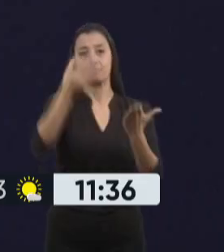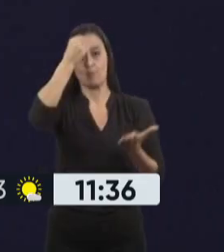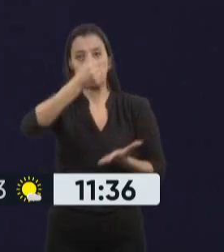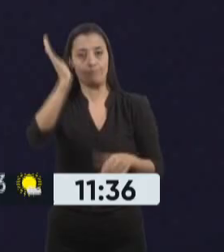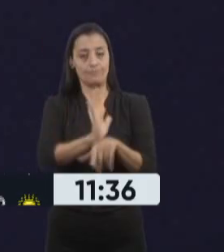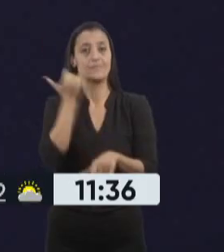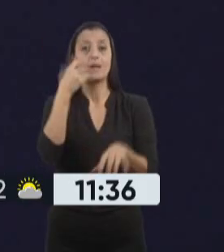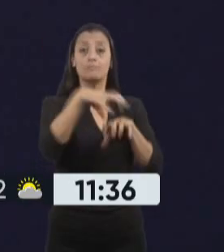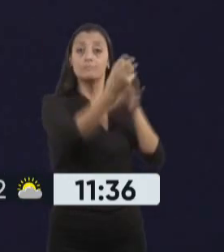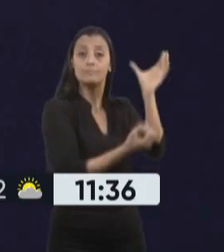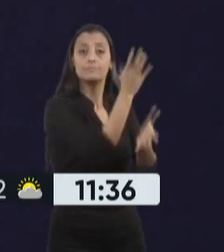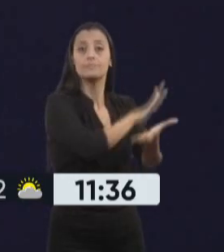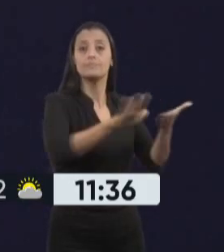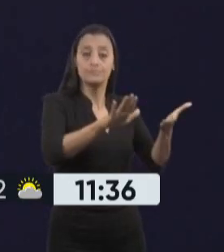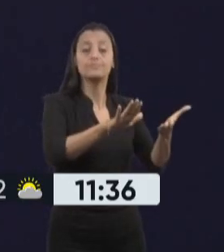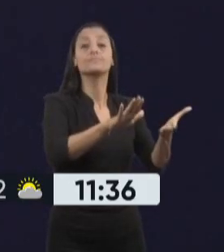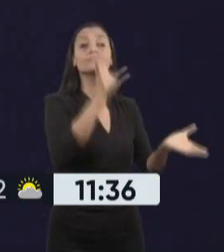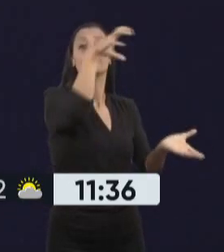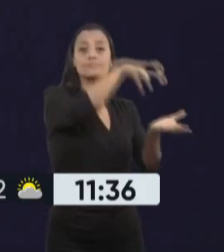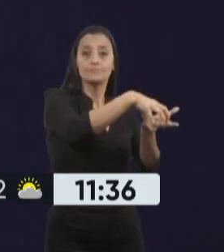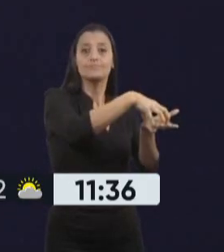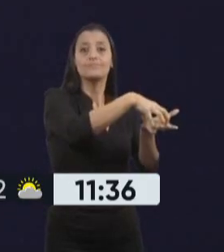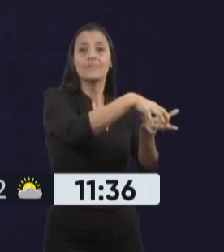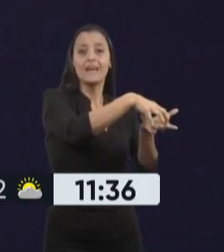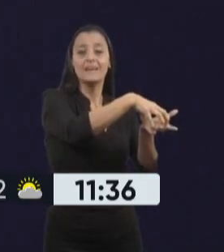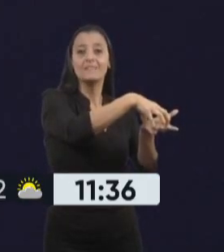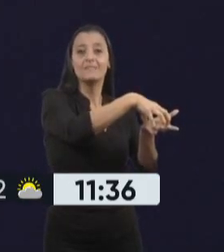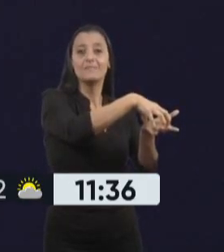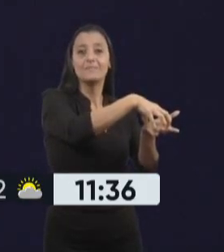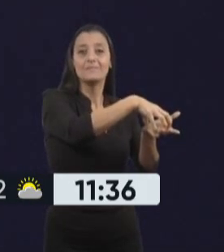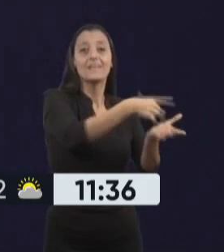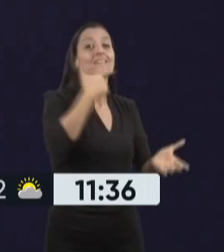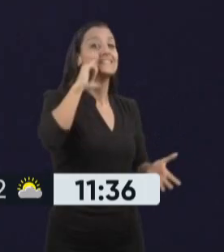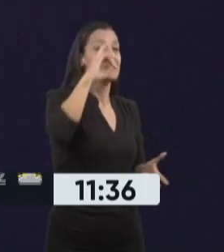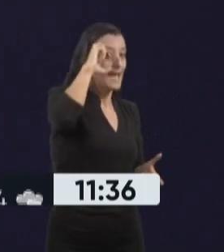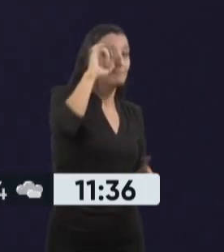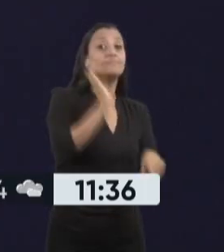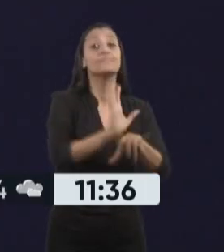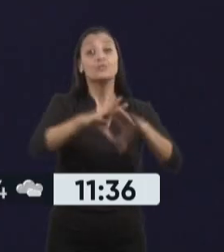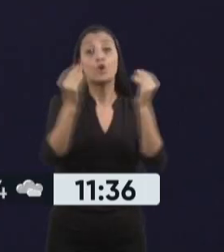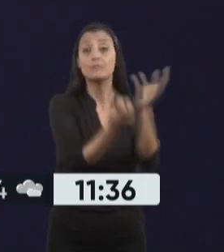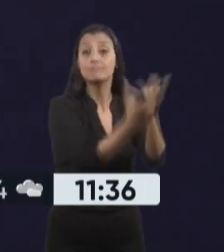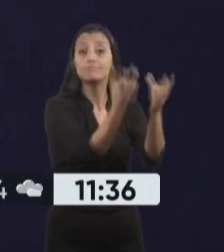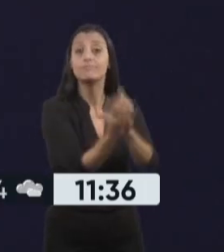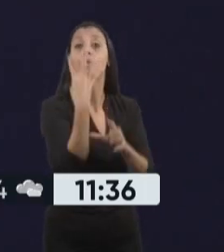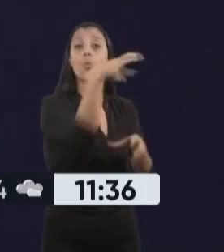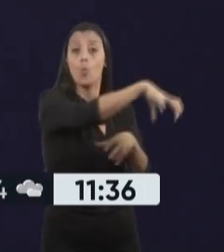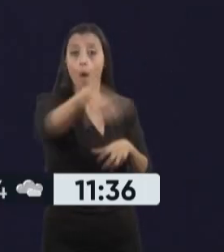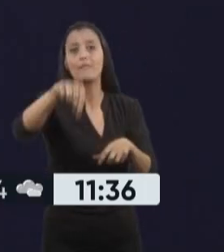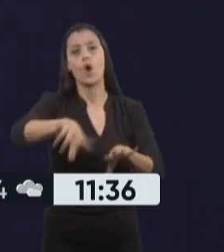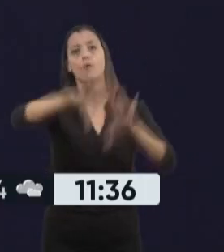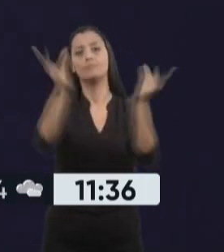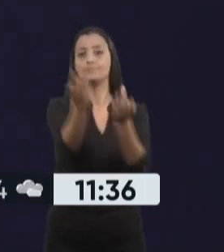la Secretaría de Inteligencia del Estado, órgano que tendrá el control operativo de las 4 agencias que ahora componen el nuevo